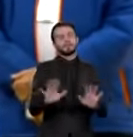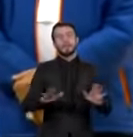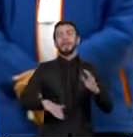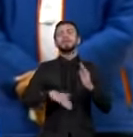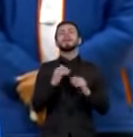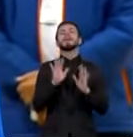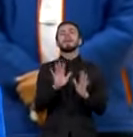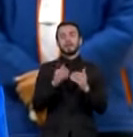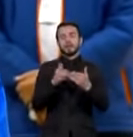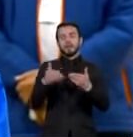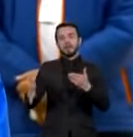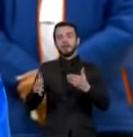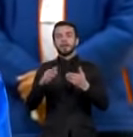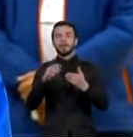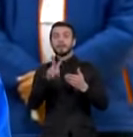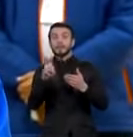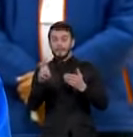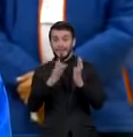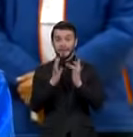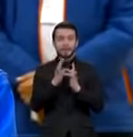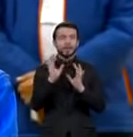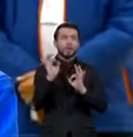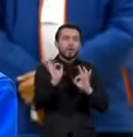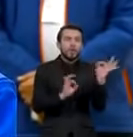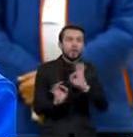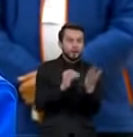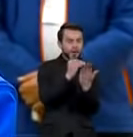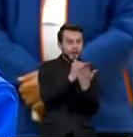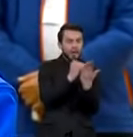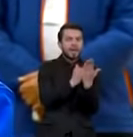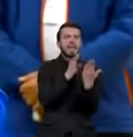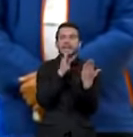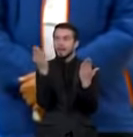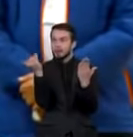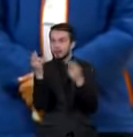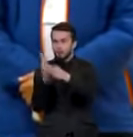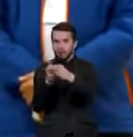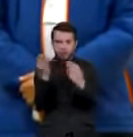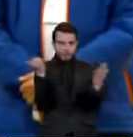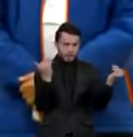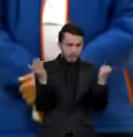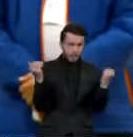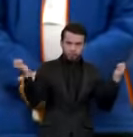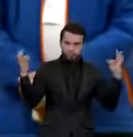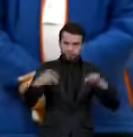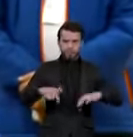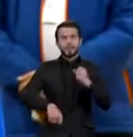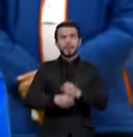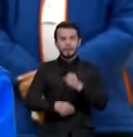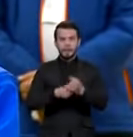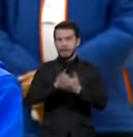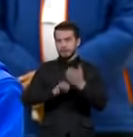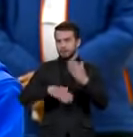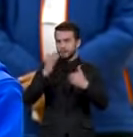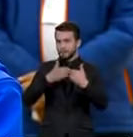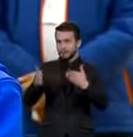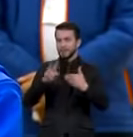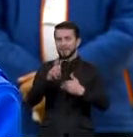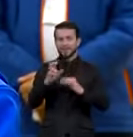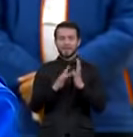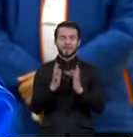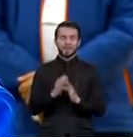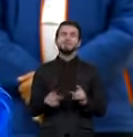que poquito a poco vayan entrando. De manera que, en términos generales, vamos a seguir. Yo, con el señor gobernador de